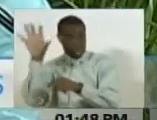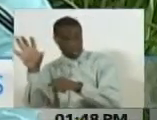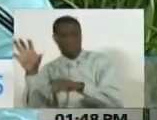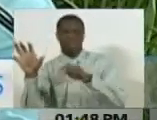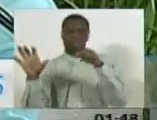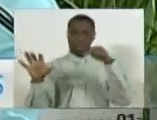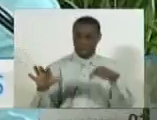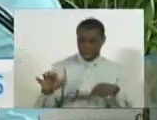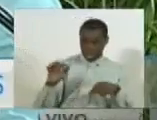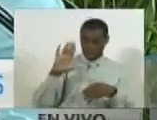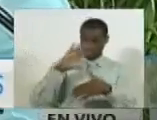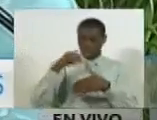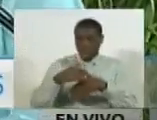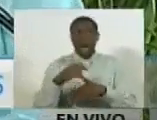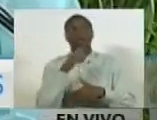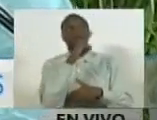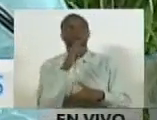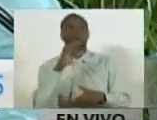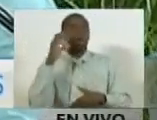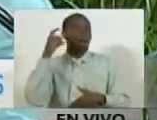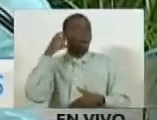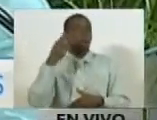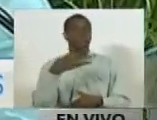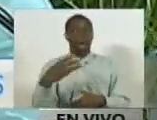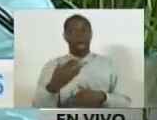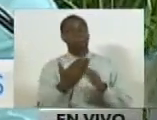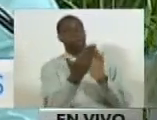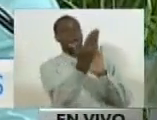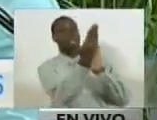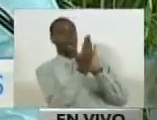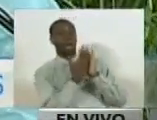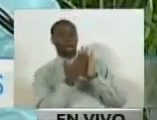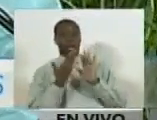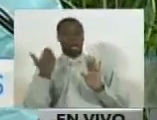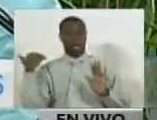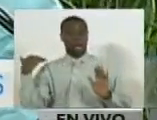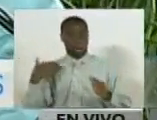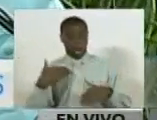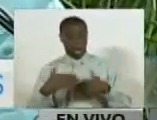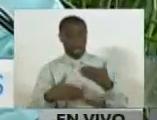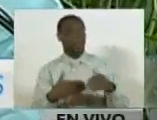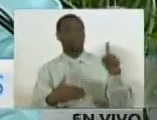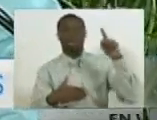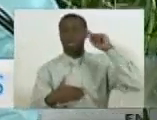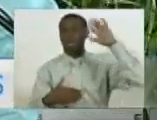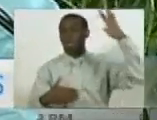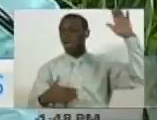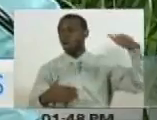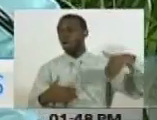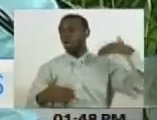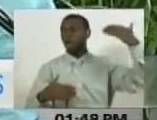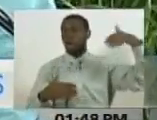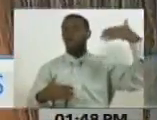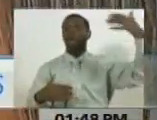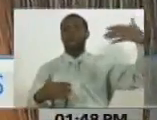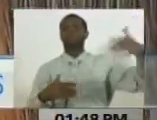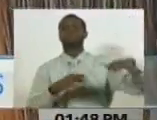hizo Obama antes de irse, en el año 2015, 2016, se volvió loco contra nosotros, Barack